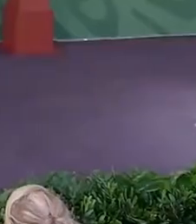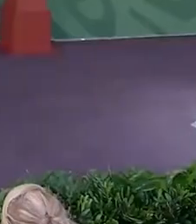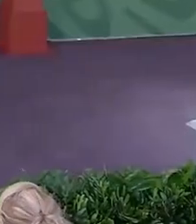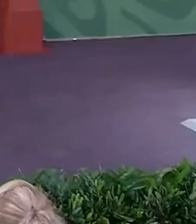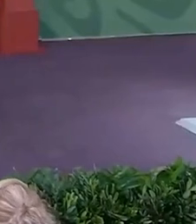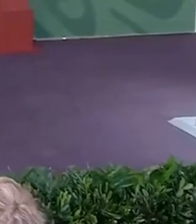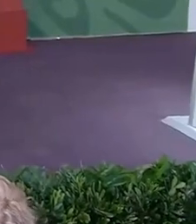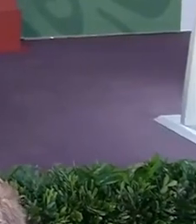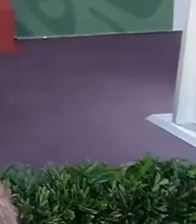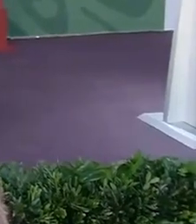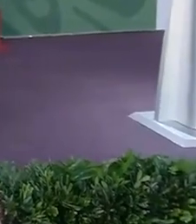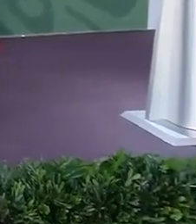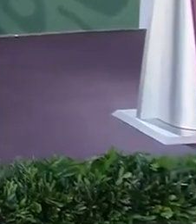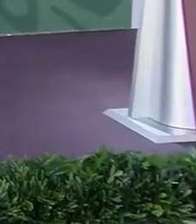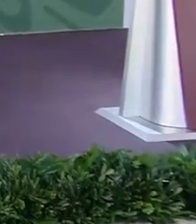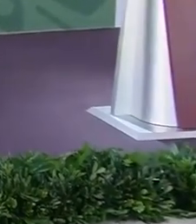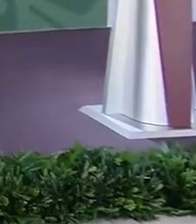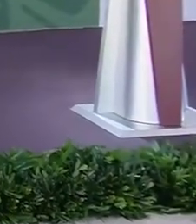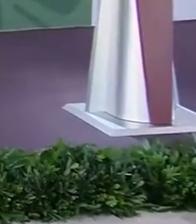¡Gracias!